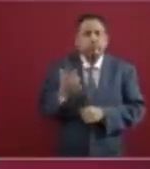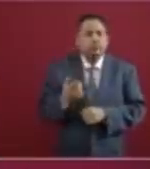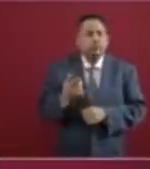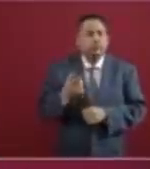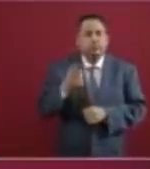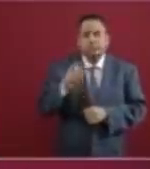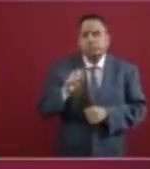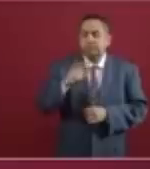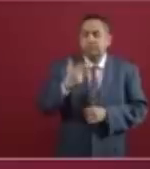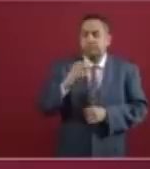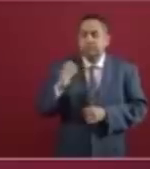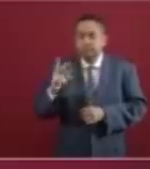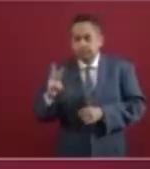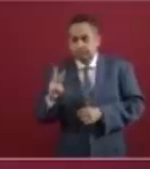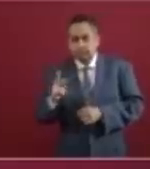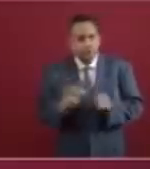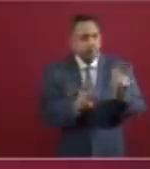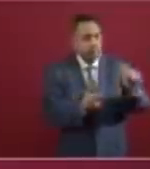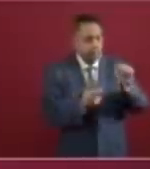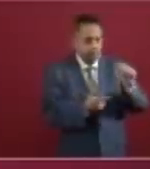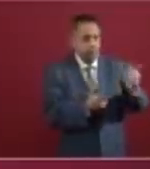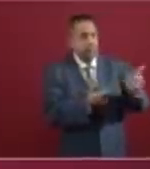Hacienda cobraba el derecho,